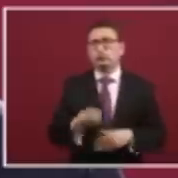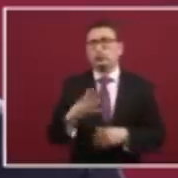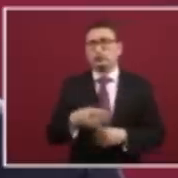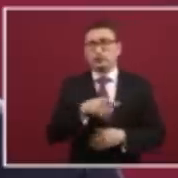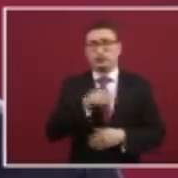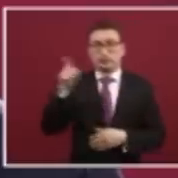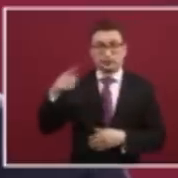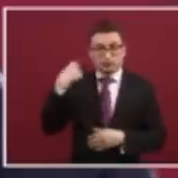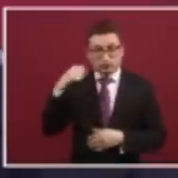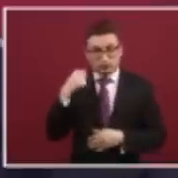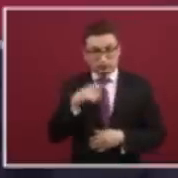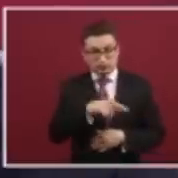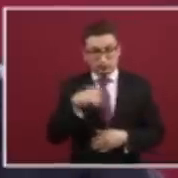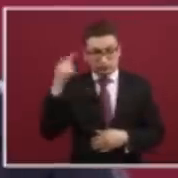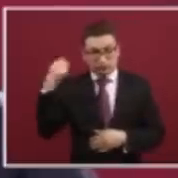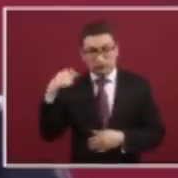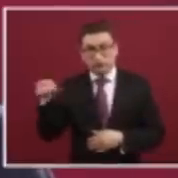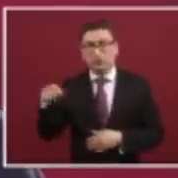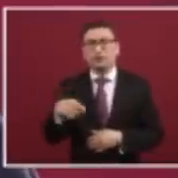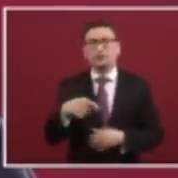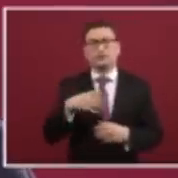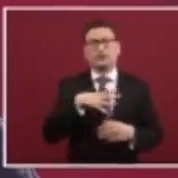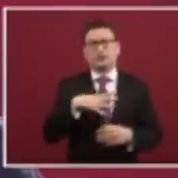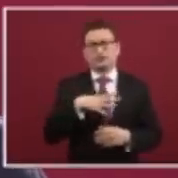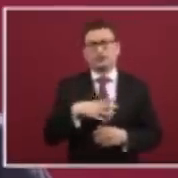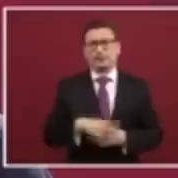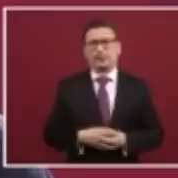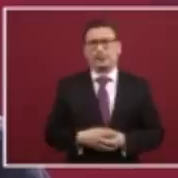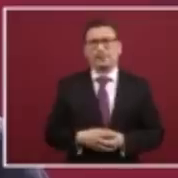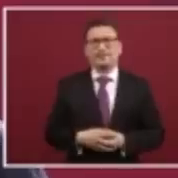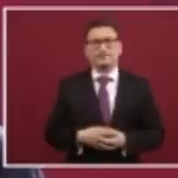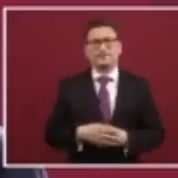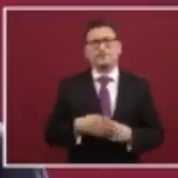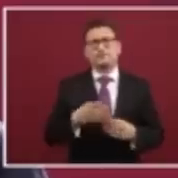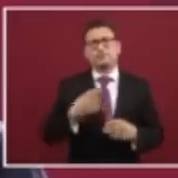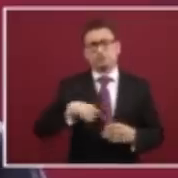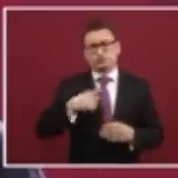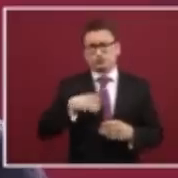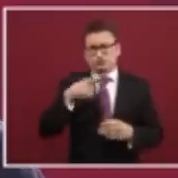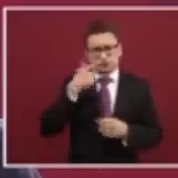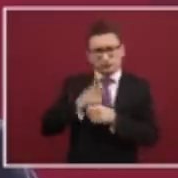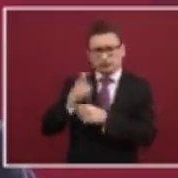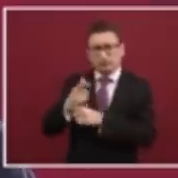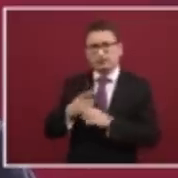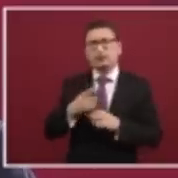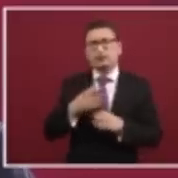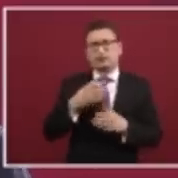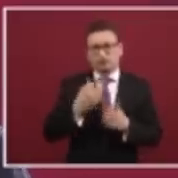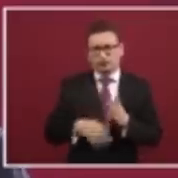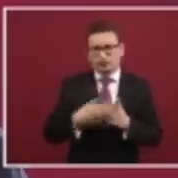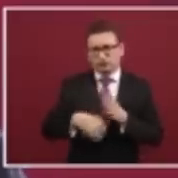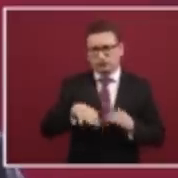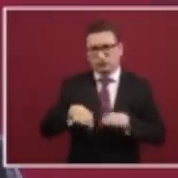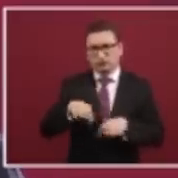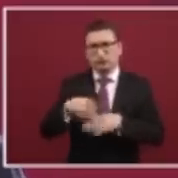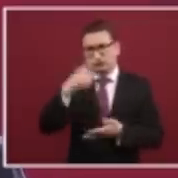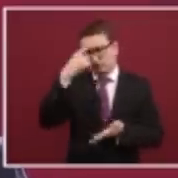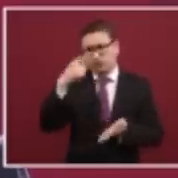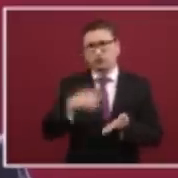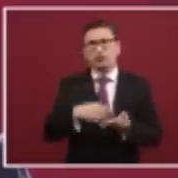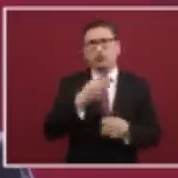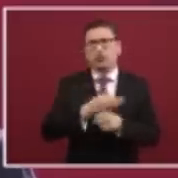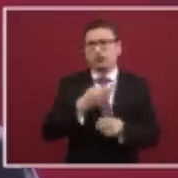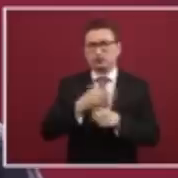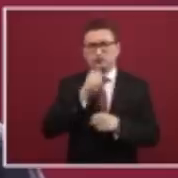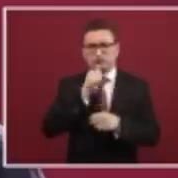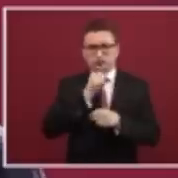Tabasco? O sí, a las de Tabasco, específico. Tenemos varios elementos que se están trabajando. Todavía creo que es temprano para dar a conocer la